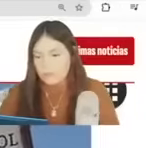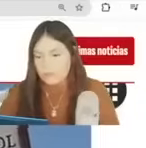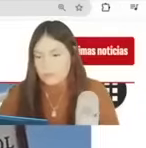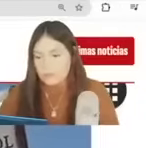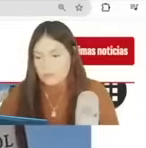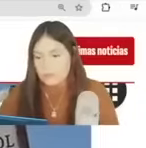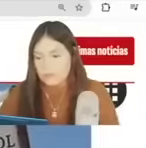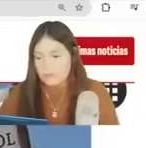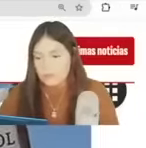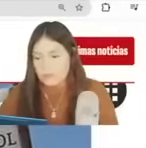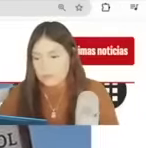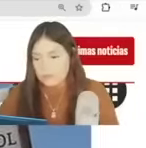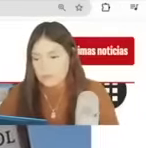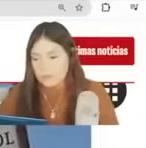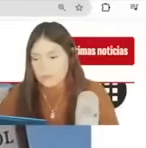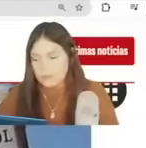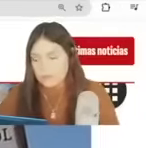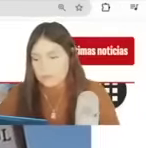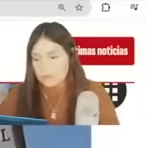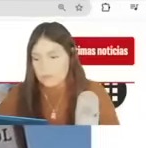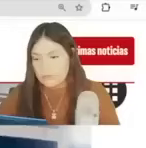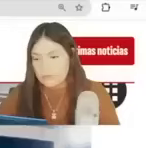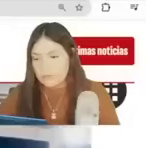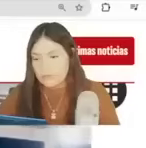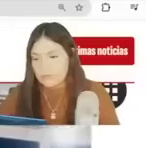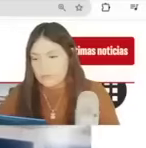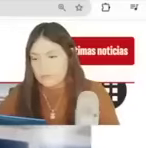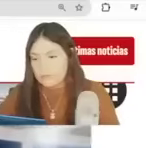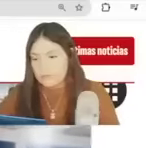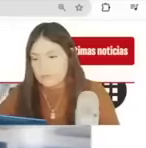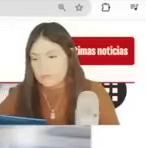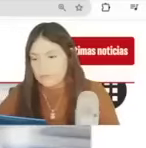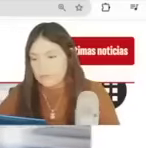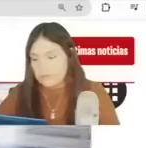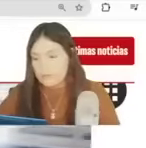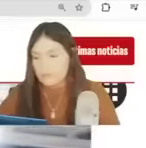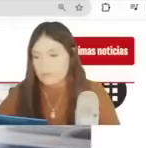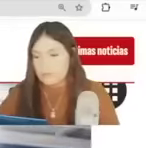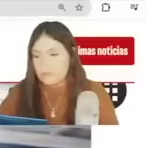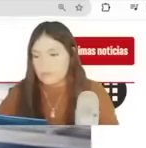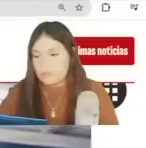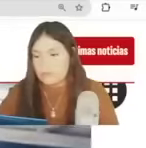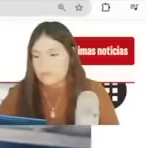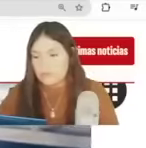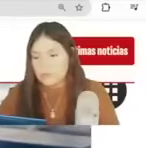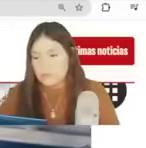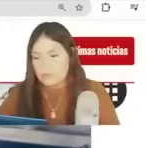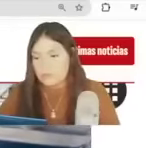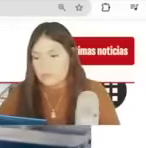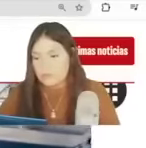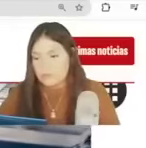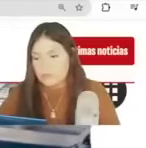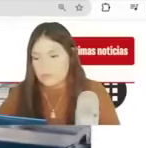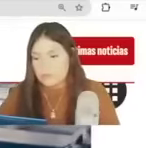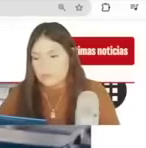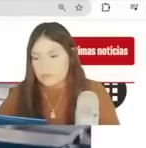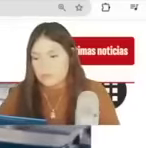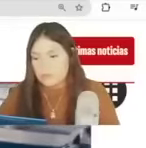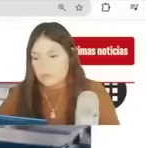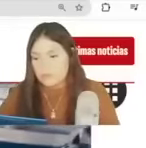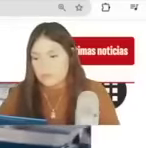Propiedad debe de ser del pueblo y común, y el pueblo se tiene que gobernarse en sí mismo.